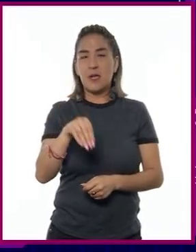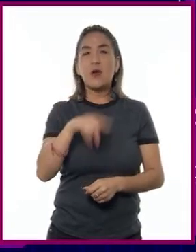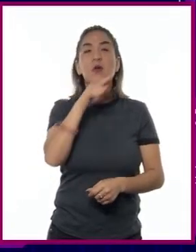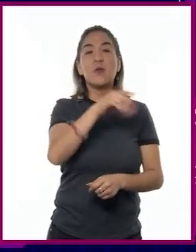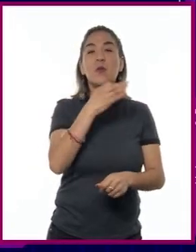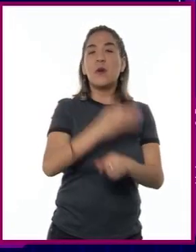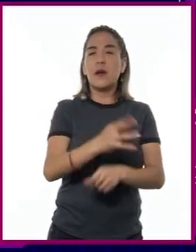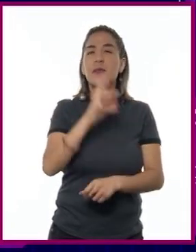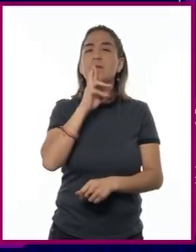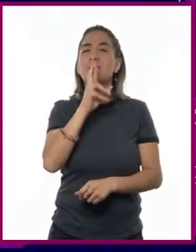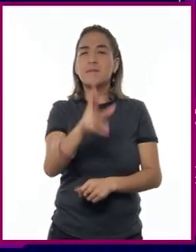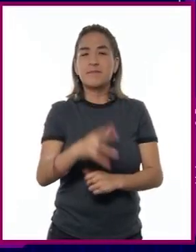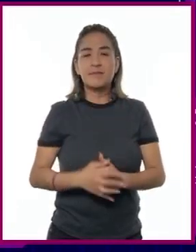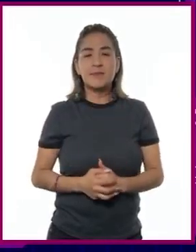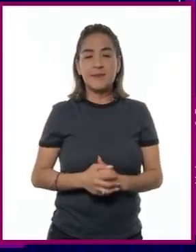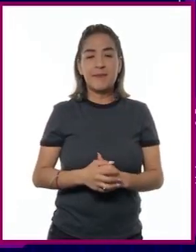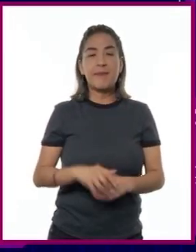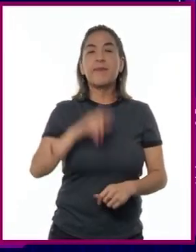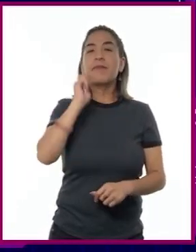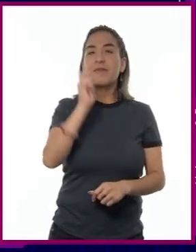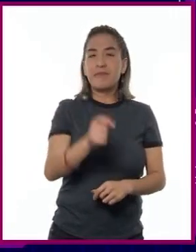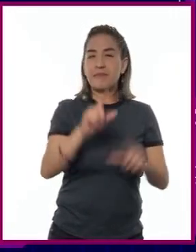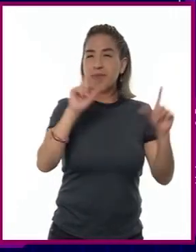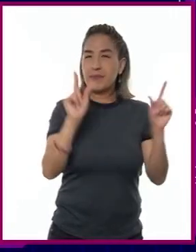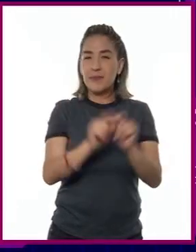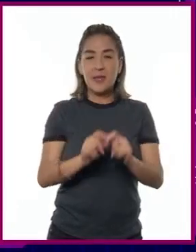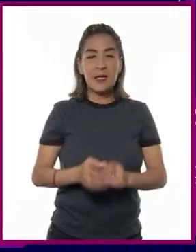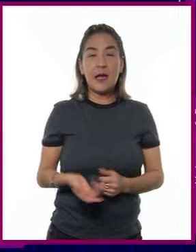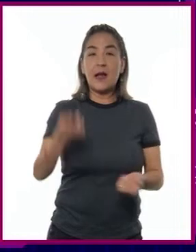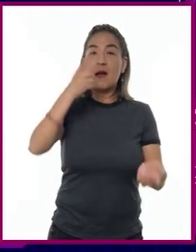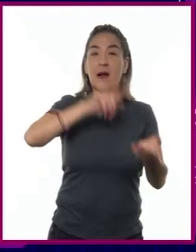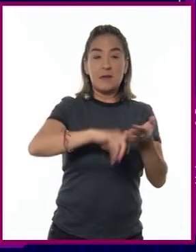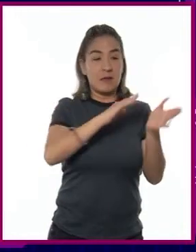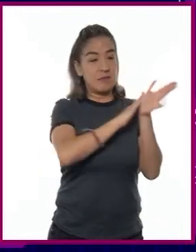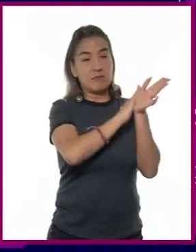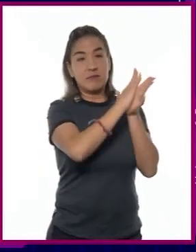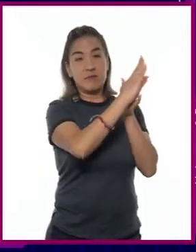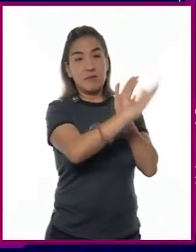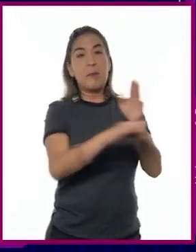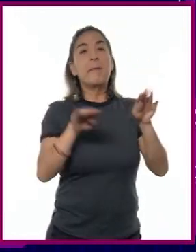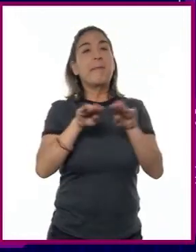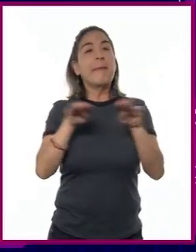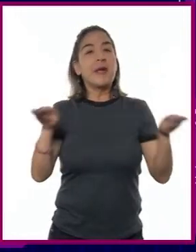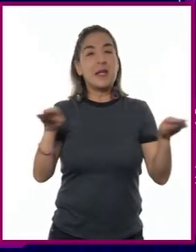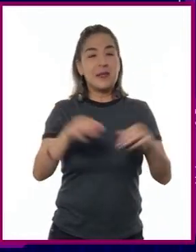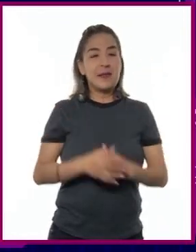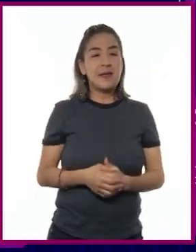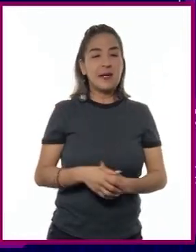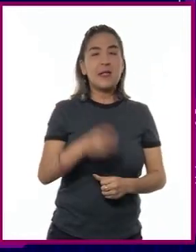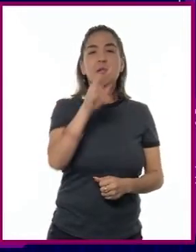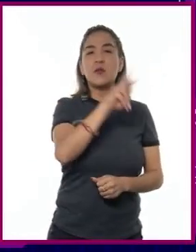Realizando operaciones, se concluye que la superficie del rectángulo mide